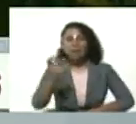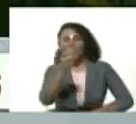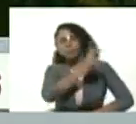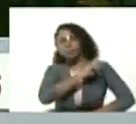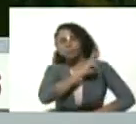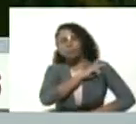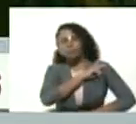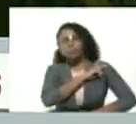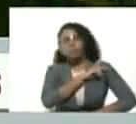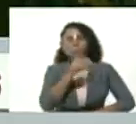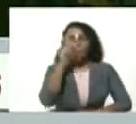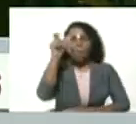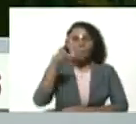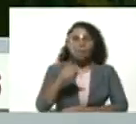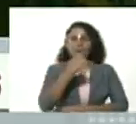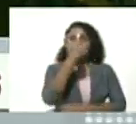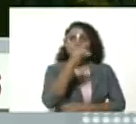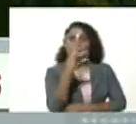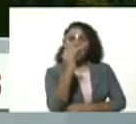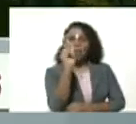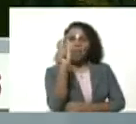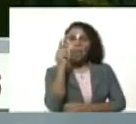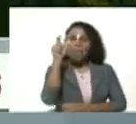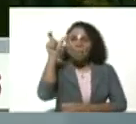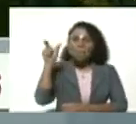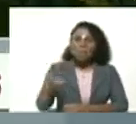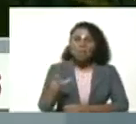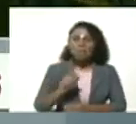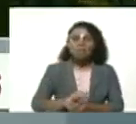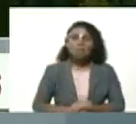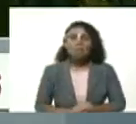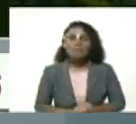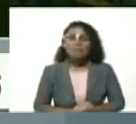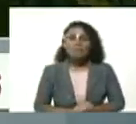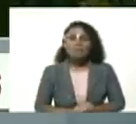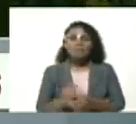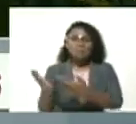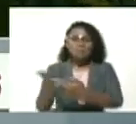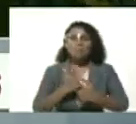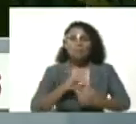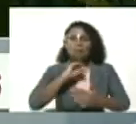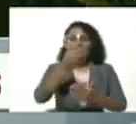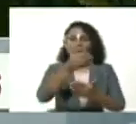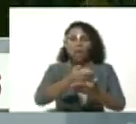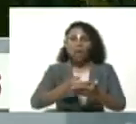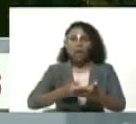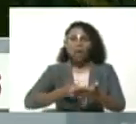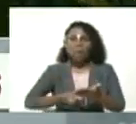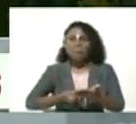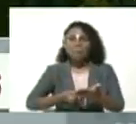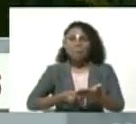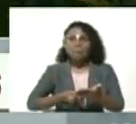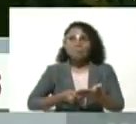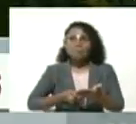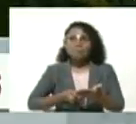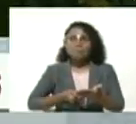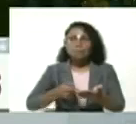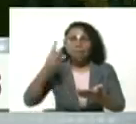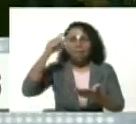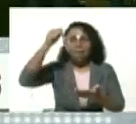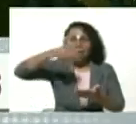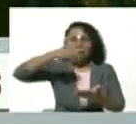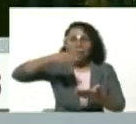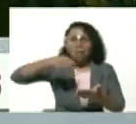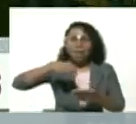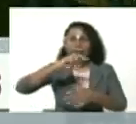división comandante de la SODI Apure, Leonardo Bello. Recibo el informe del día de hoy a las